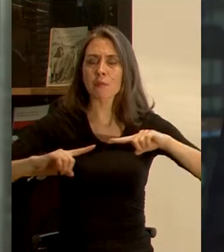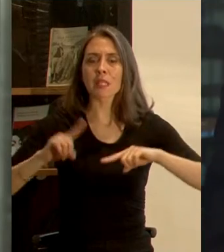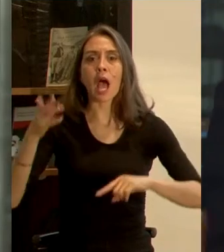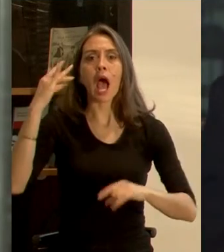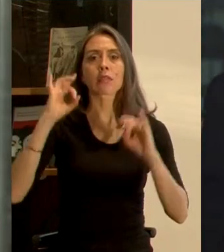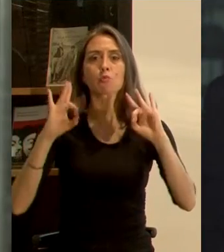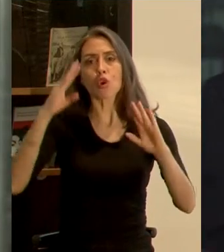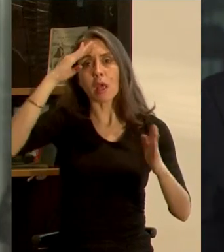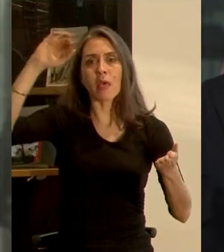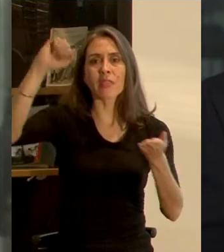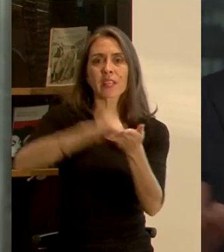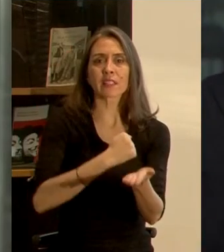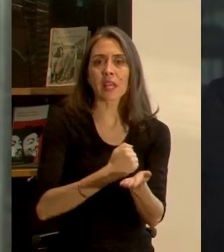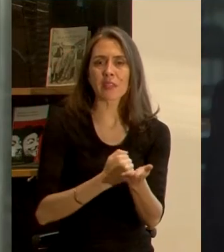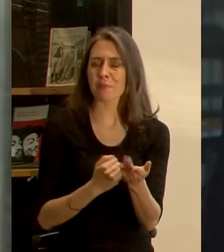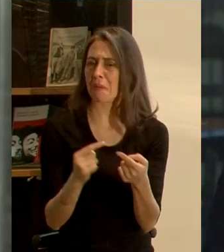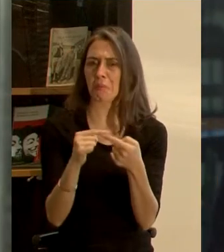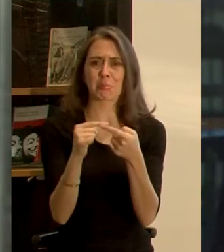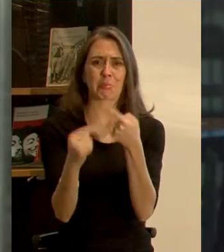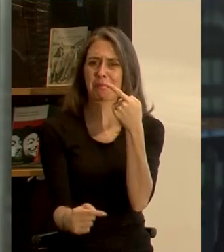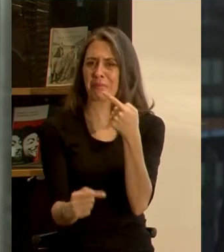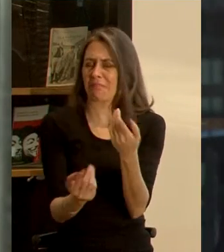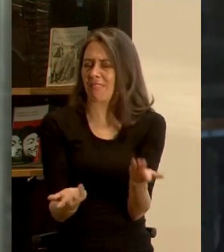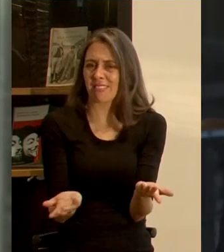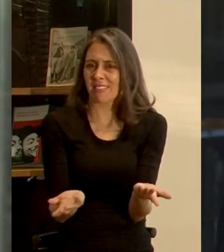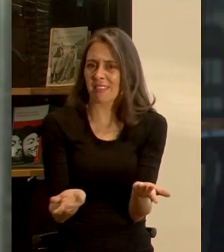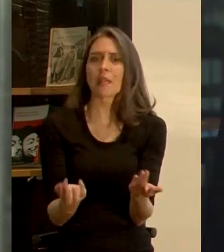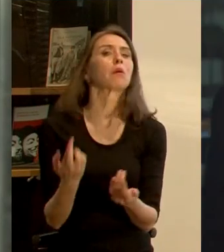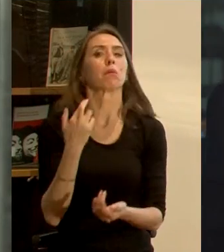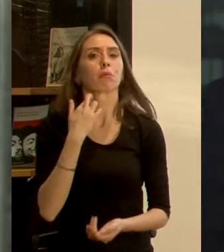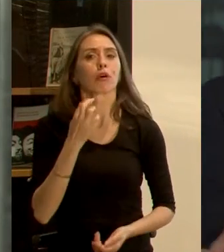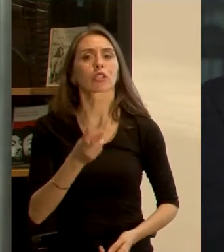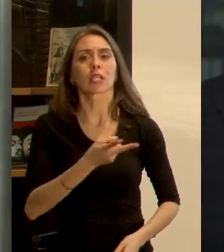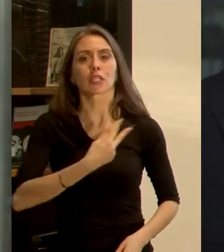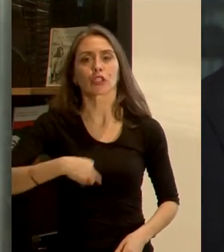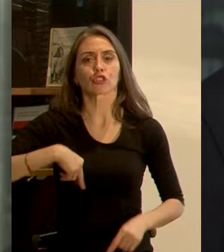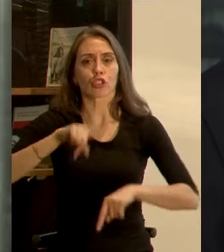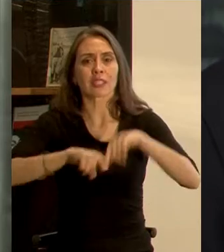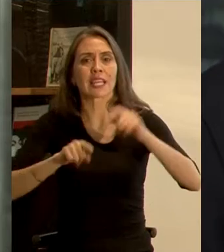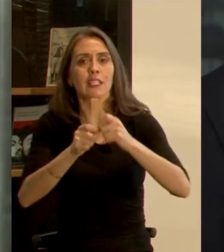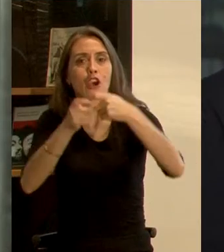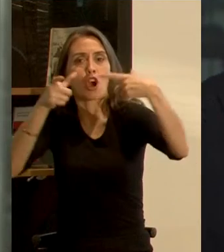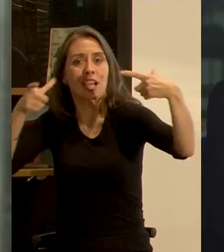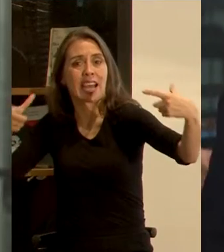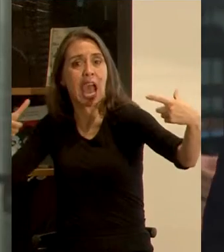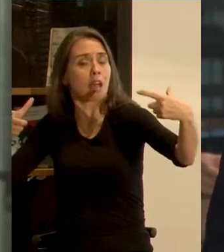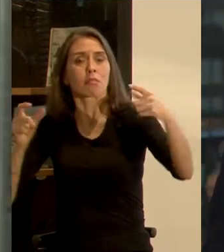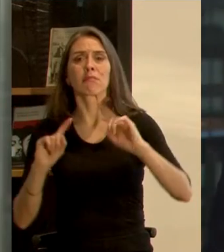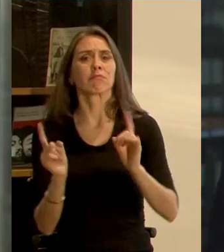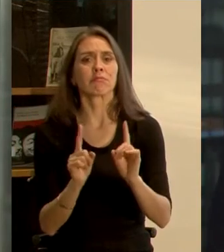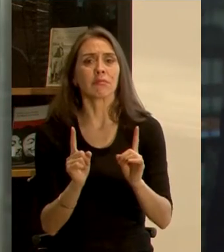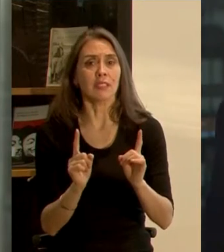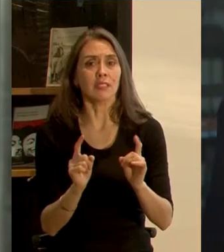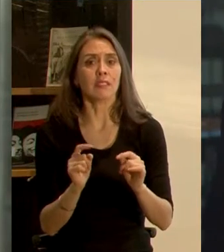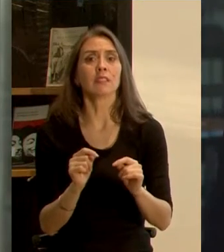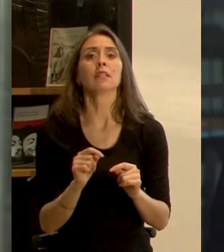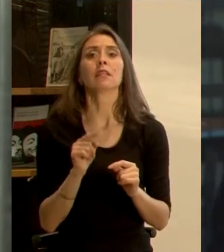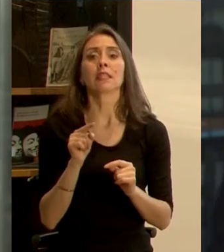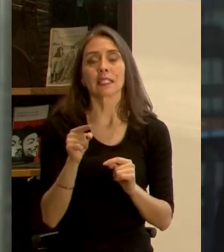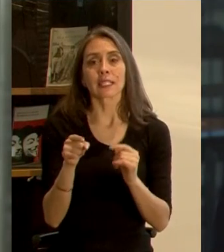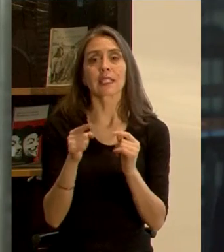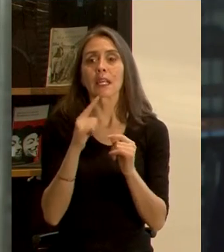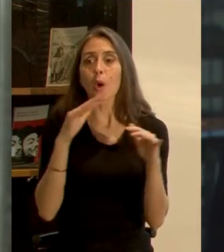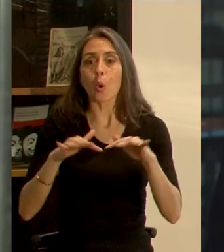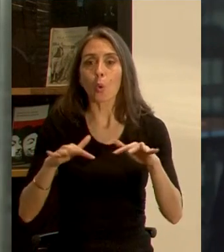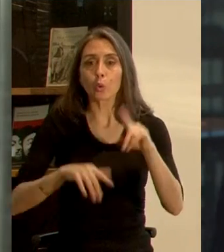lo haya hecho la dictadura, sino porque no tiene ningún sentido. Porque no son macro territorios, no son ecosistemas. Entonces, cuando uno habla de vocación